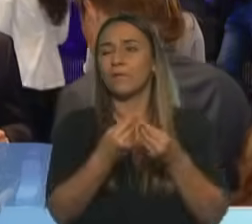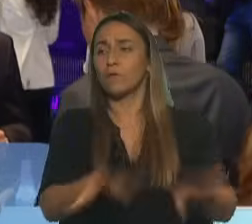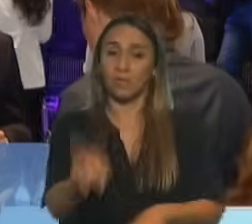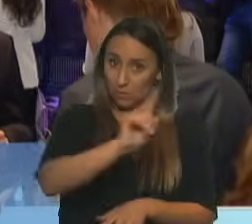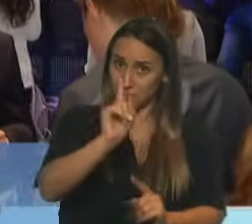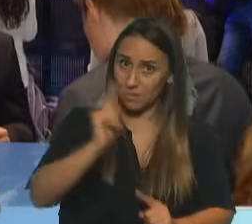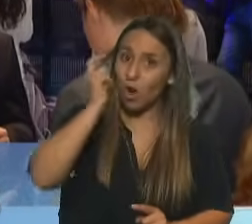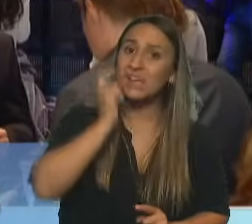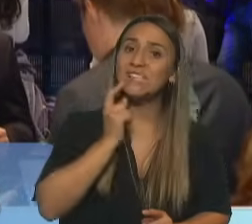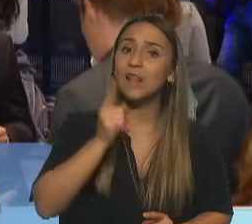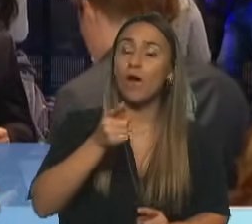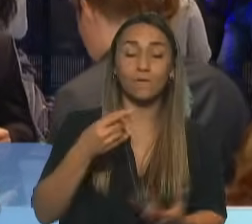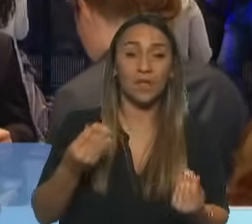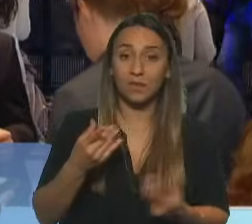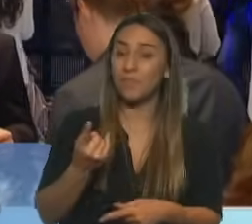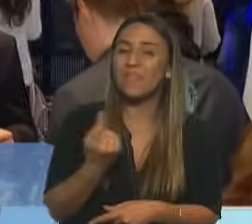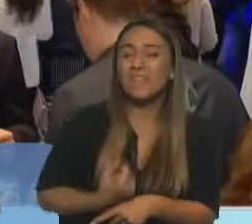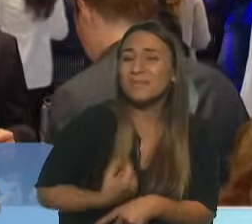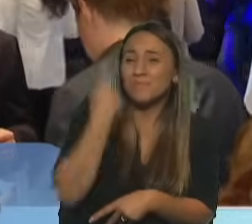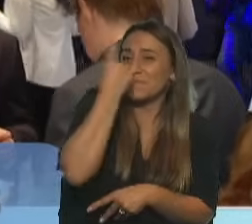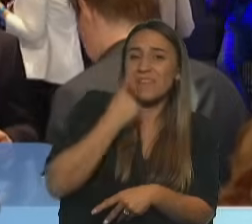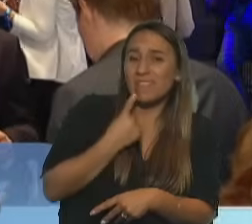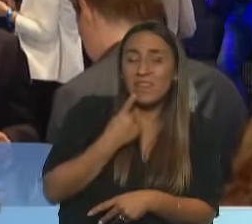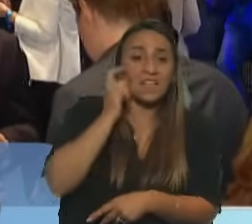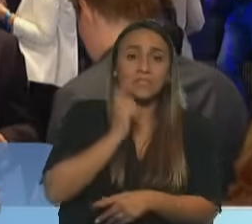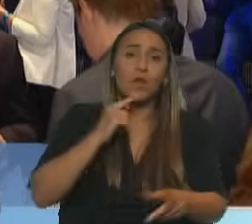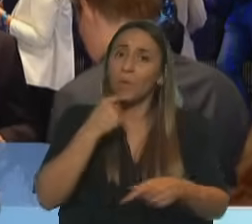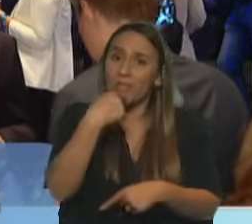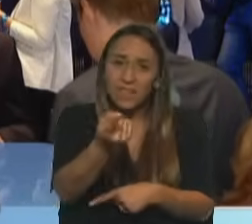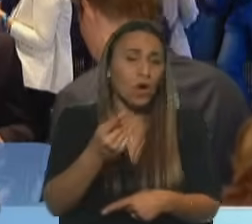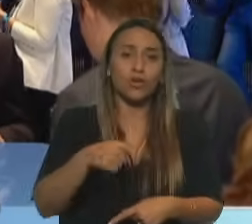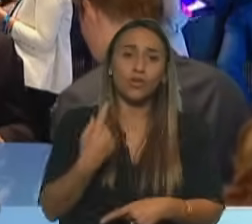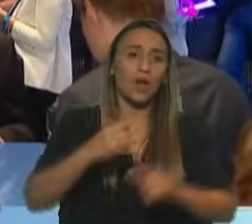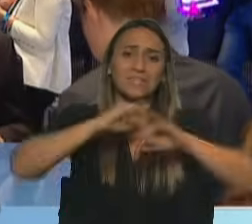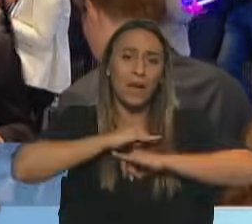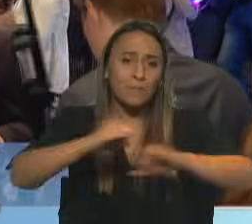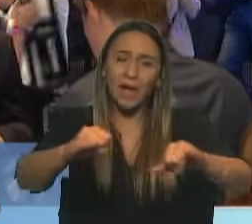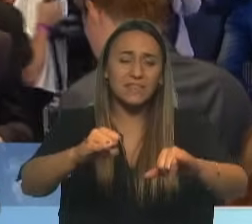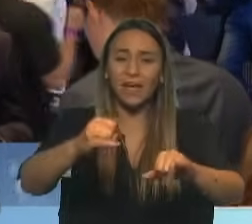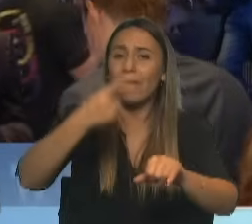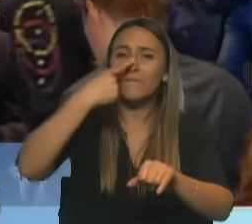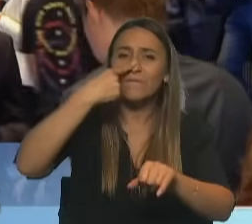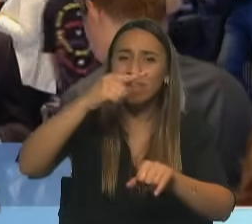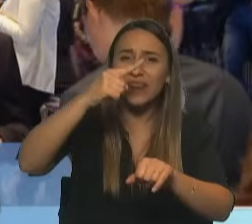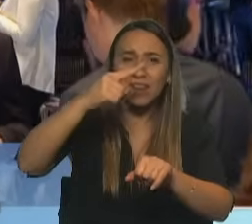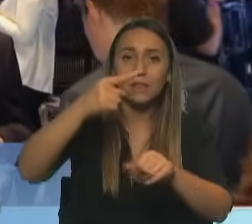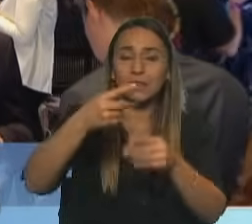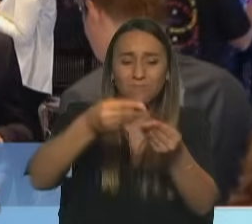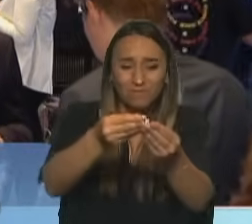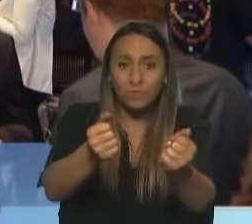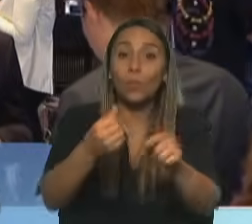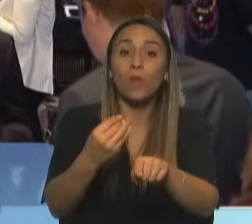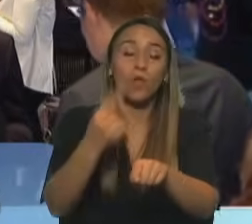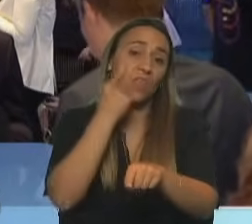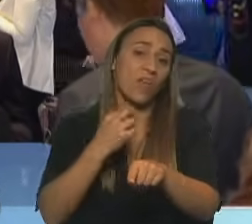que discursivamente desde el día 1 dijo, bueno, la campaña tiene que terminar el 19 de noviembre. También también me